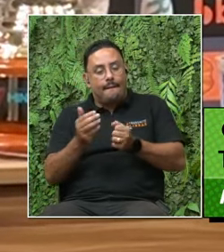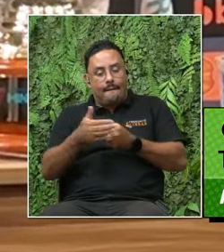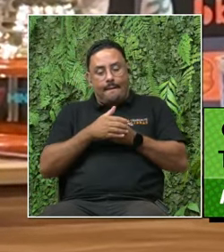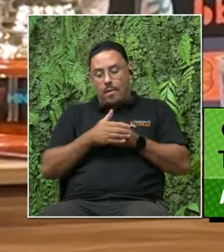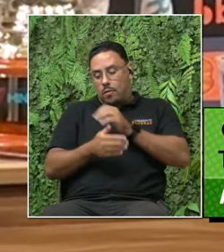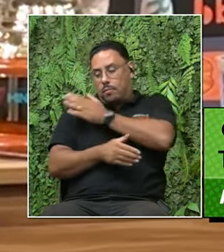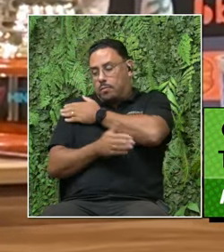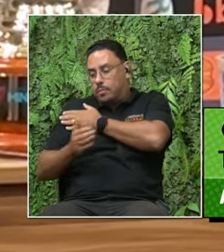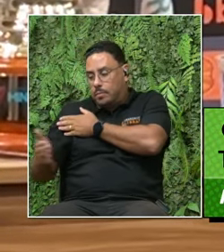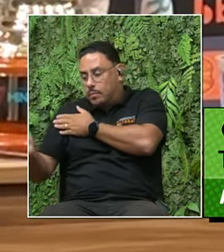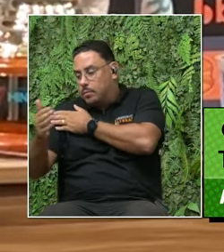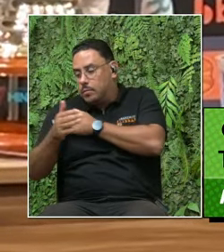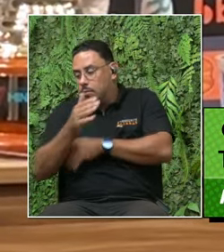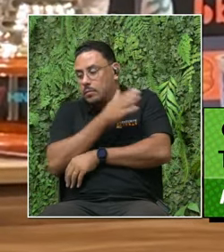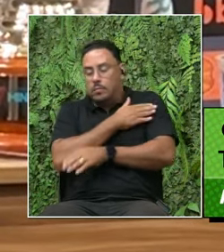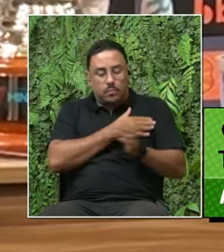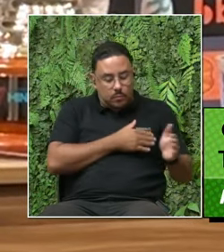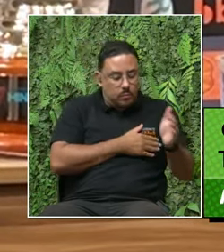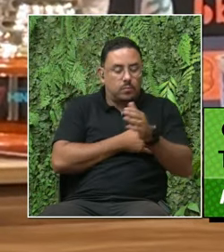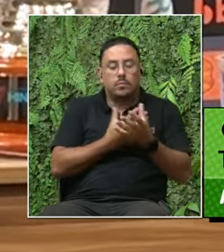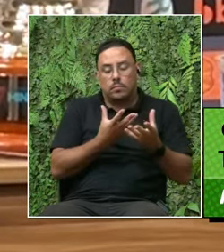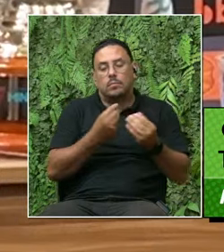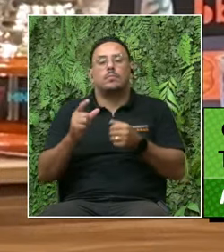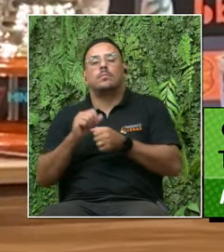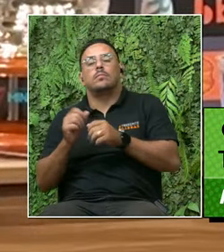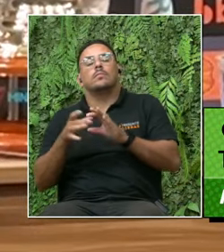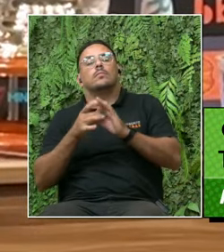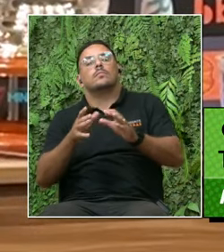laterales que te daa salid